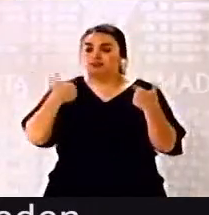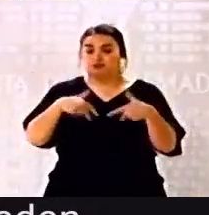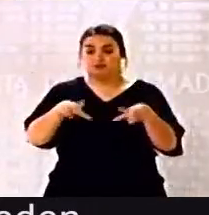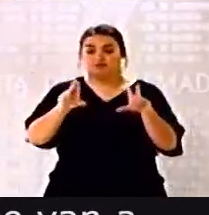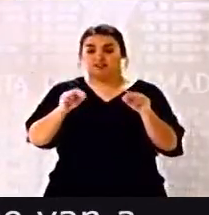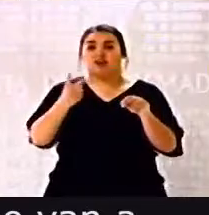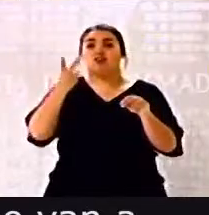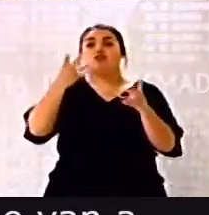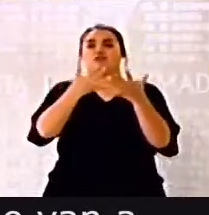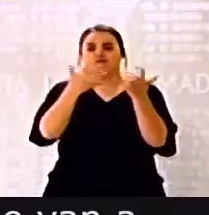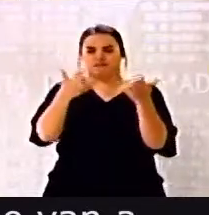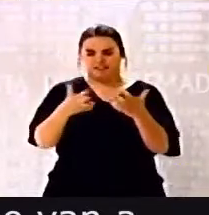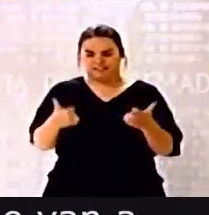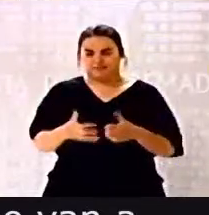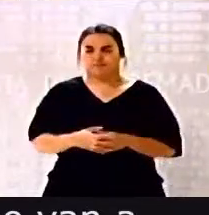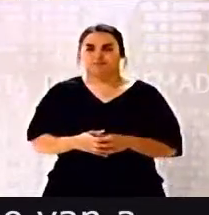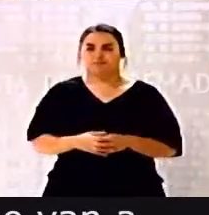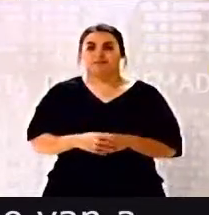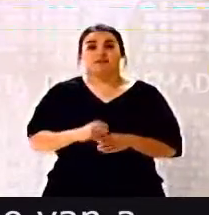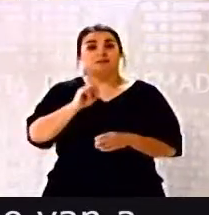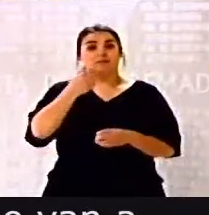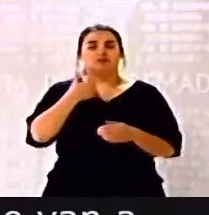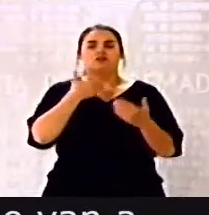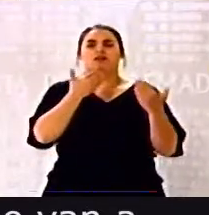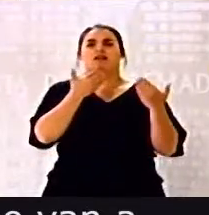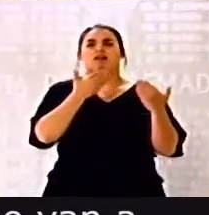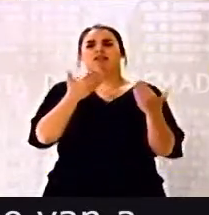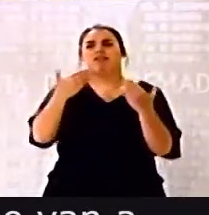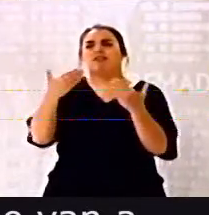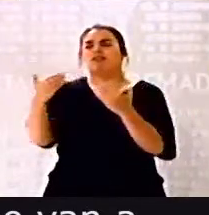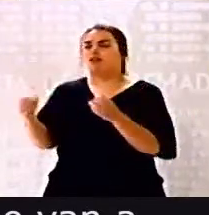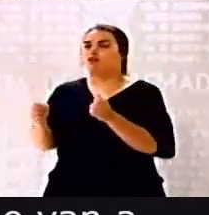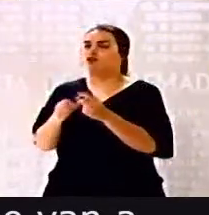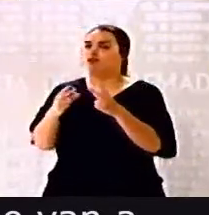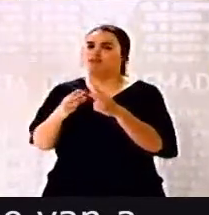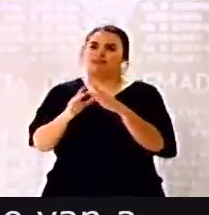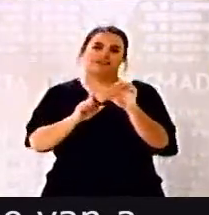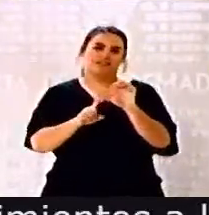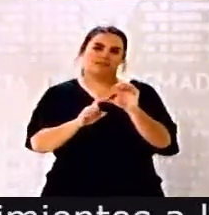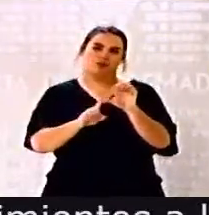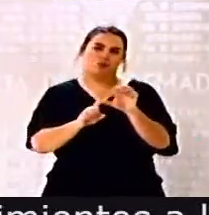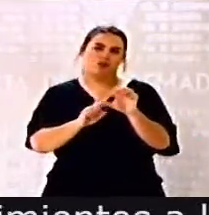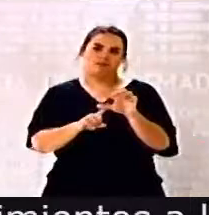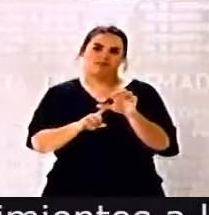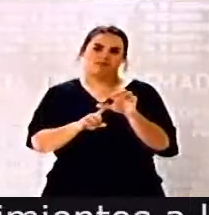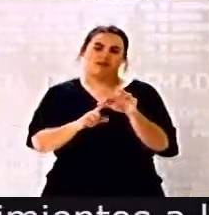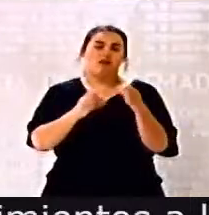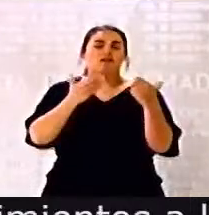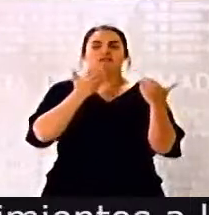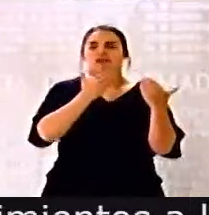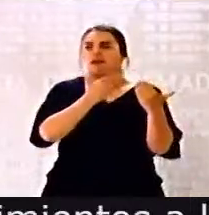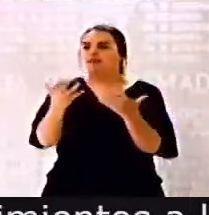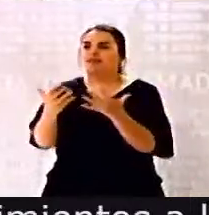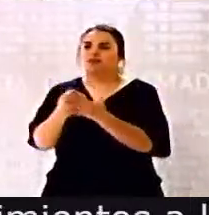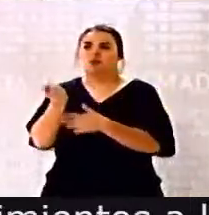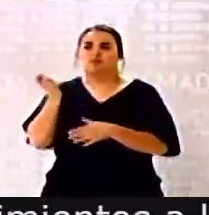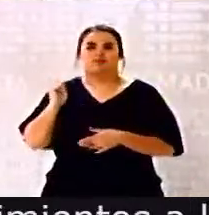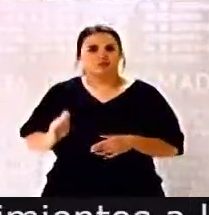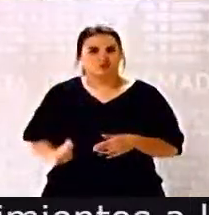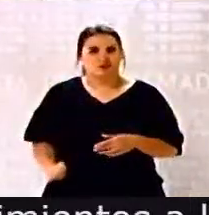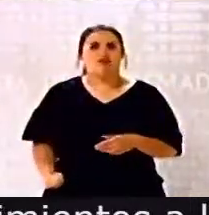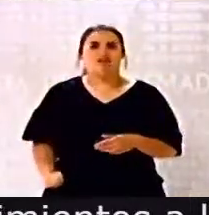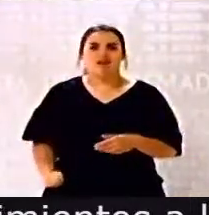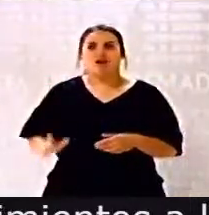dos mensajes. El primero, de agradecimiento a la sociedad extremeña, de agradecimiento a todos los profesionales que